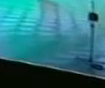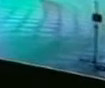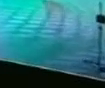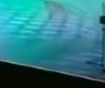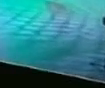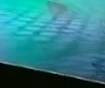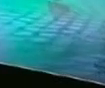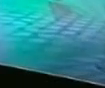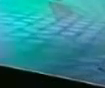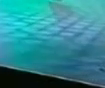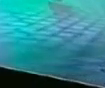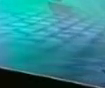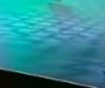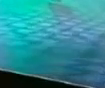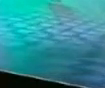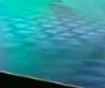gracias